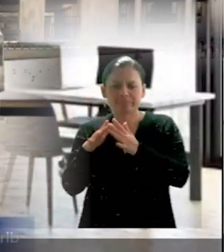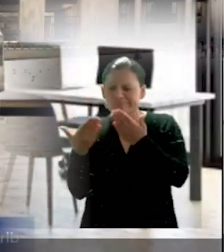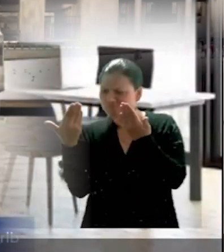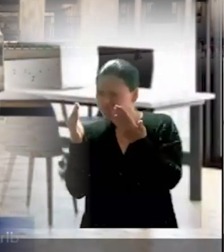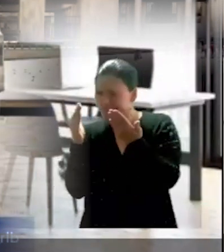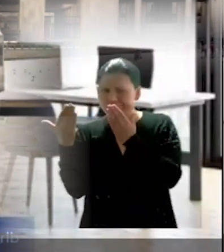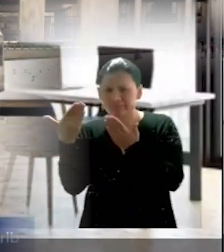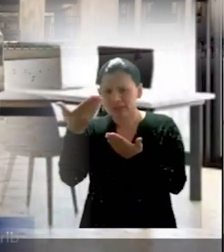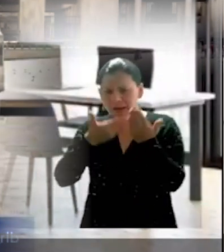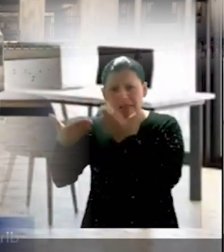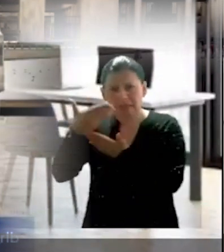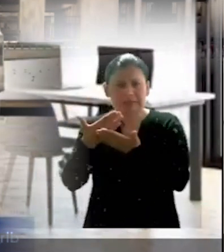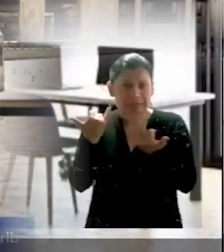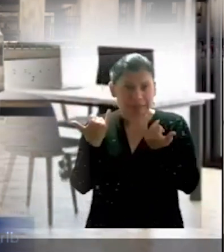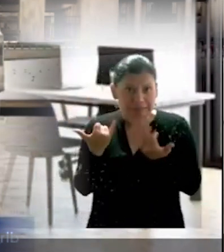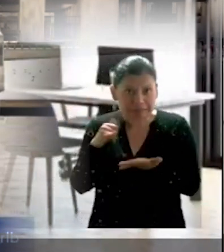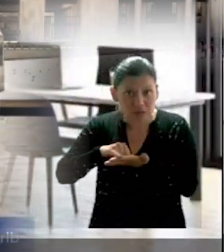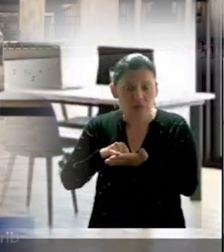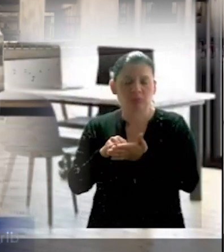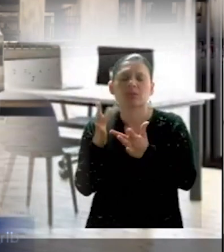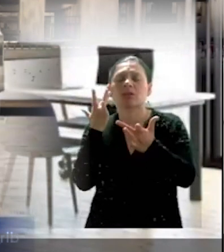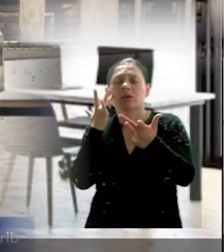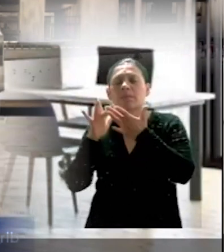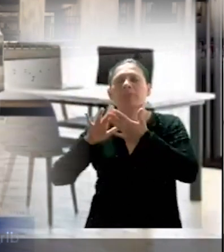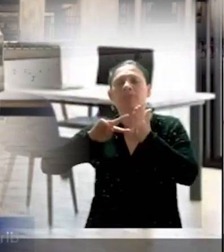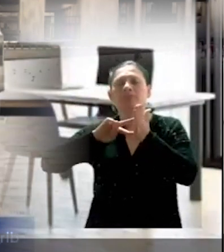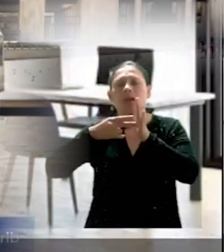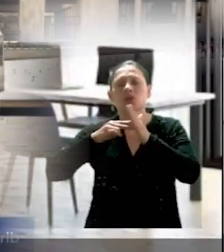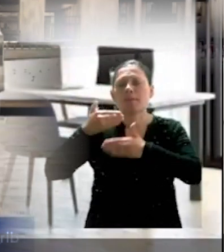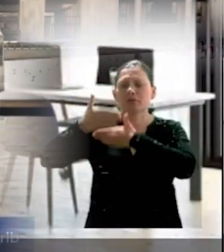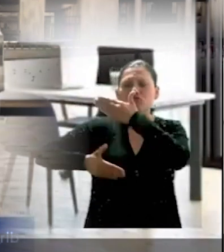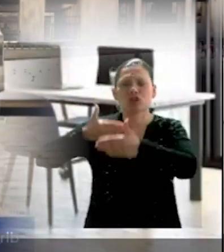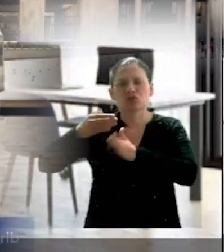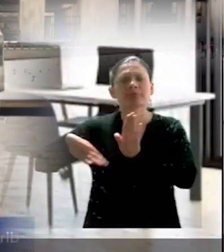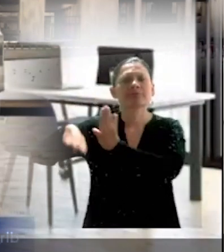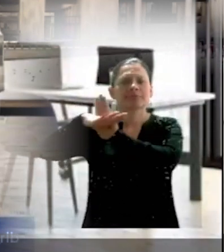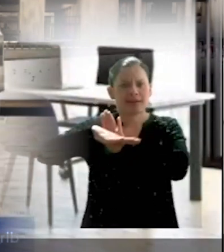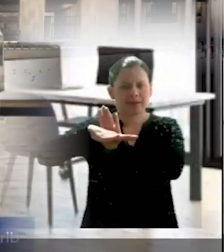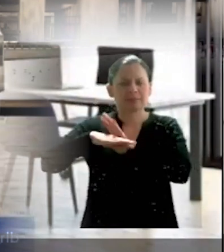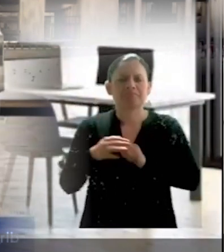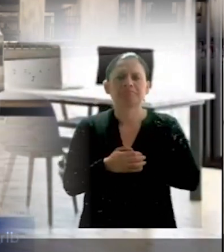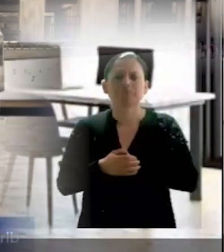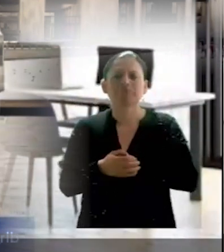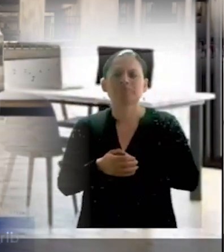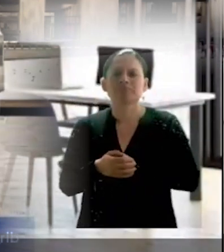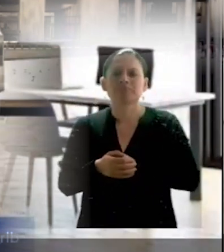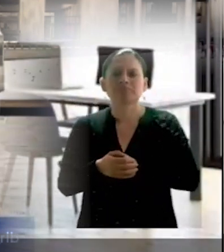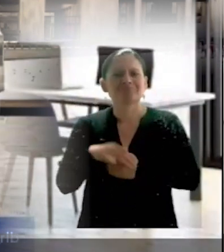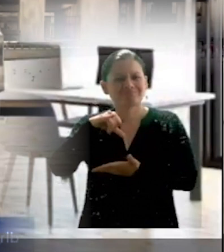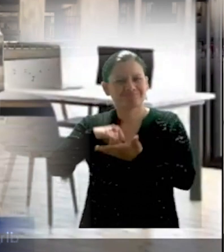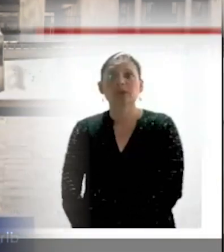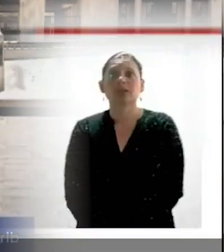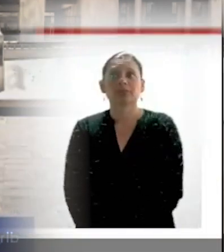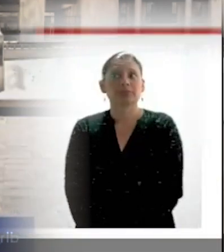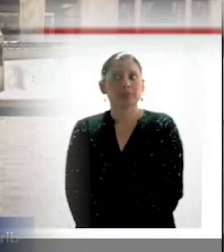más técnica ese proceso y puede estar cerrando un poco esa posibilidad más